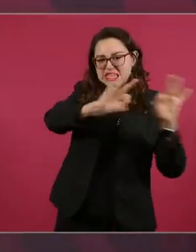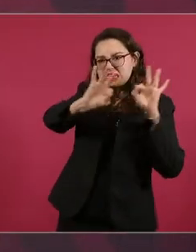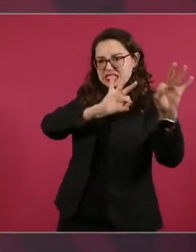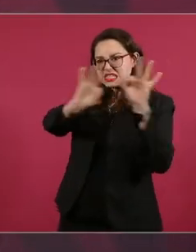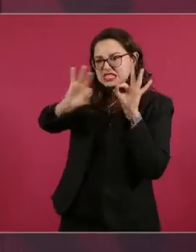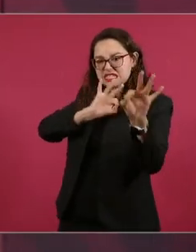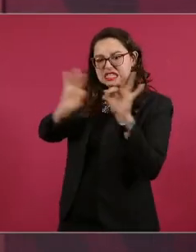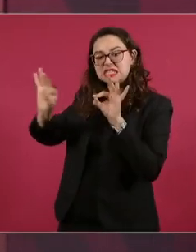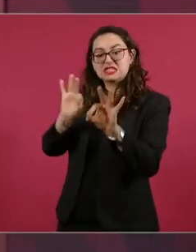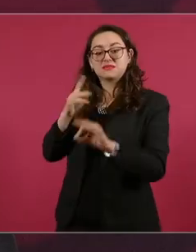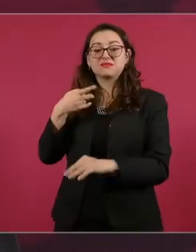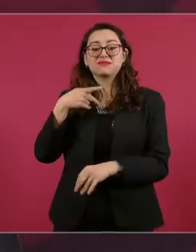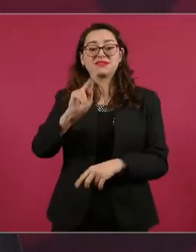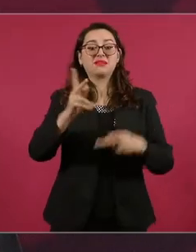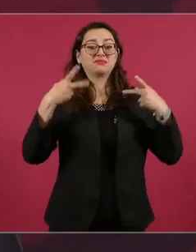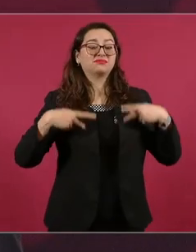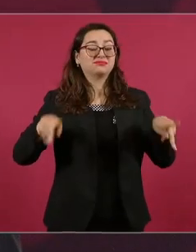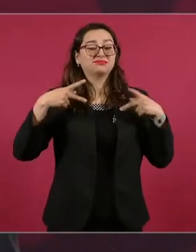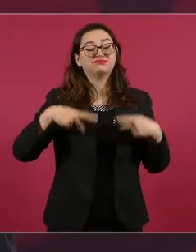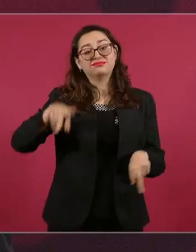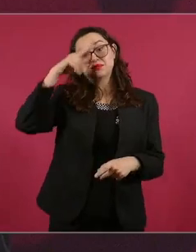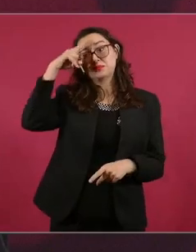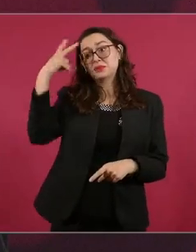Y la gente está muy consciente.